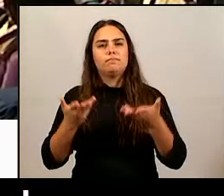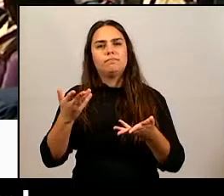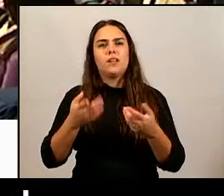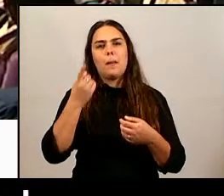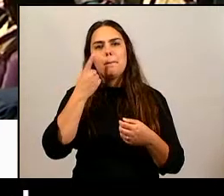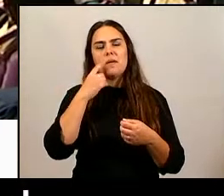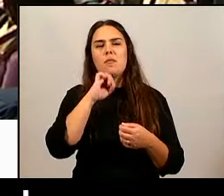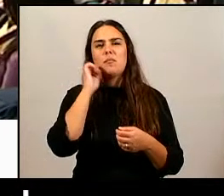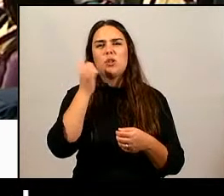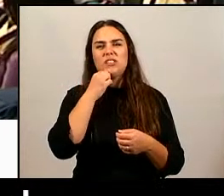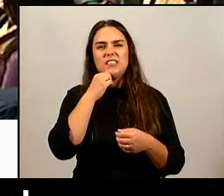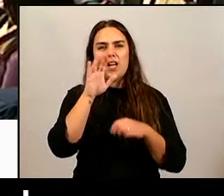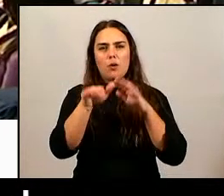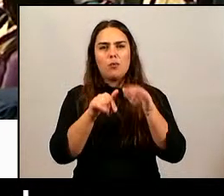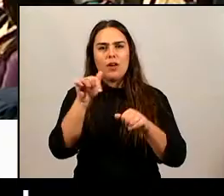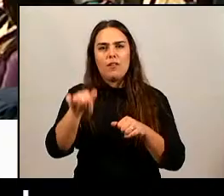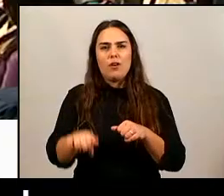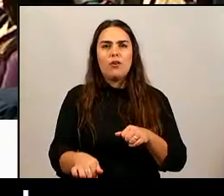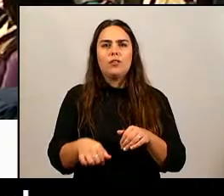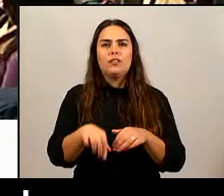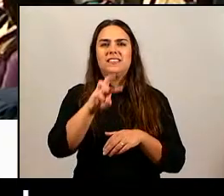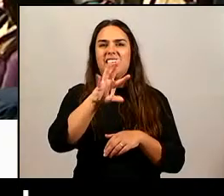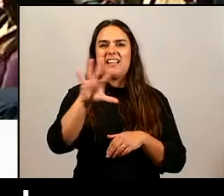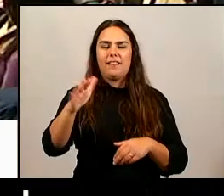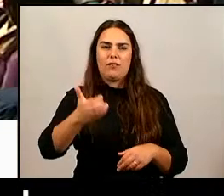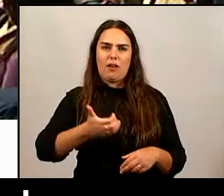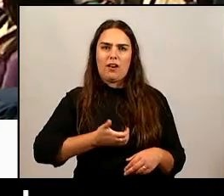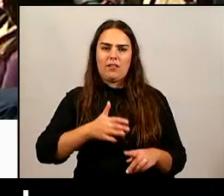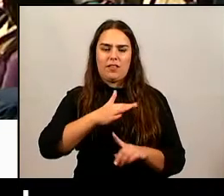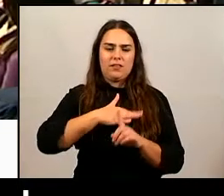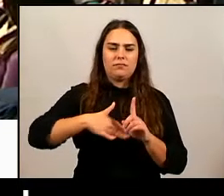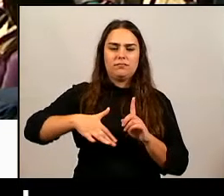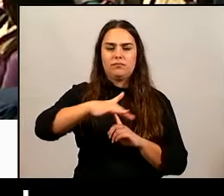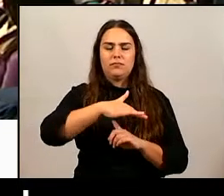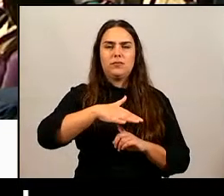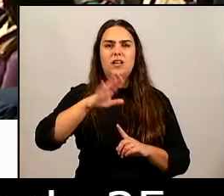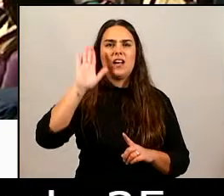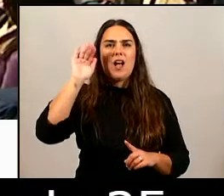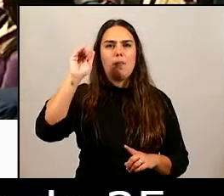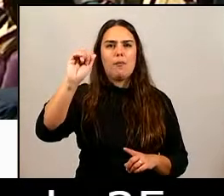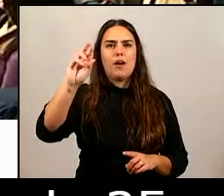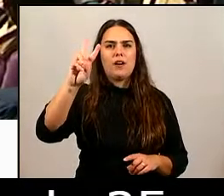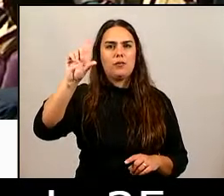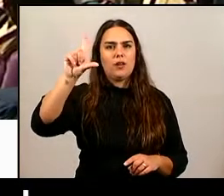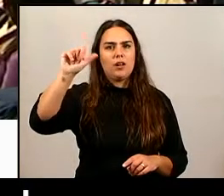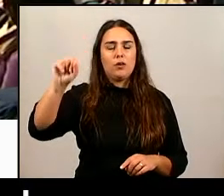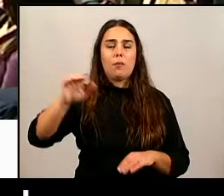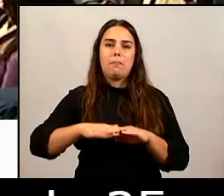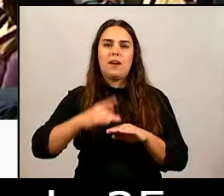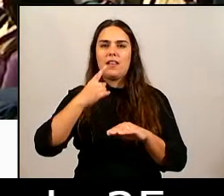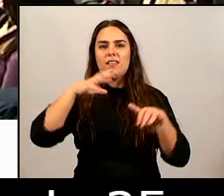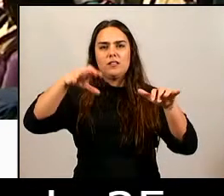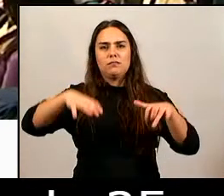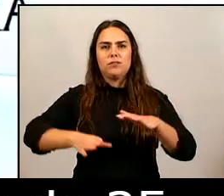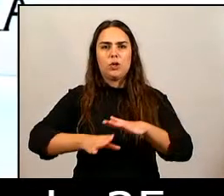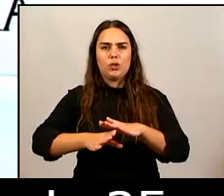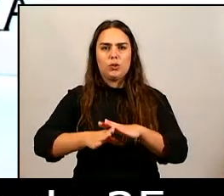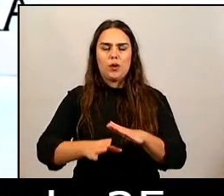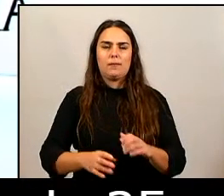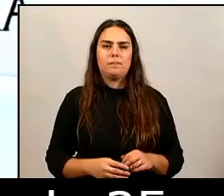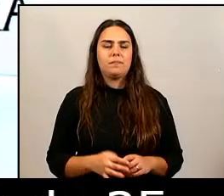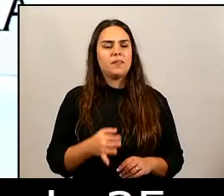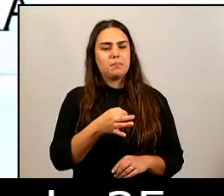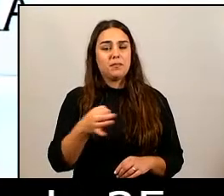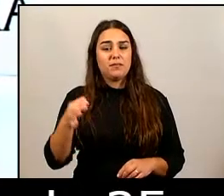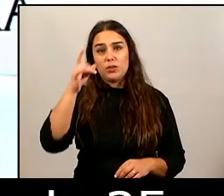protesta que hay convocada hoy de 35 alcaldes del entorno de Campo Arañuelo para pedir la continuidad de la central nuclear de Almaraz. Sí, perfecto. No